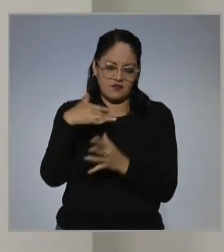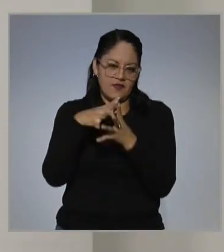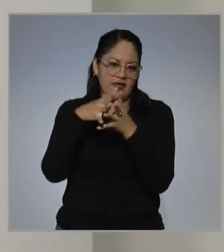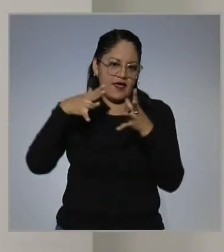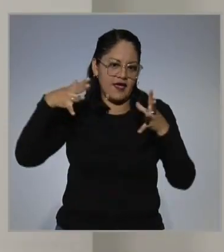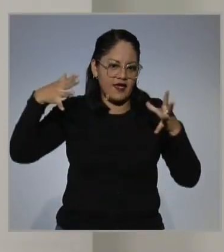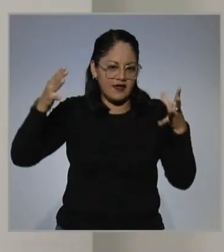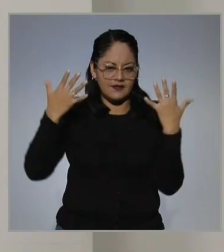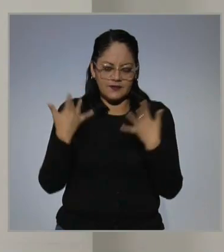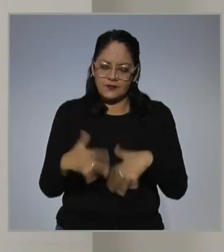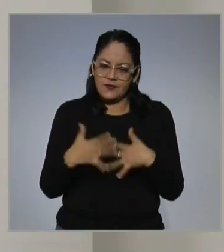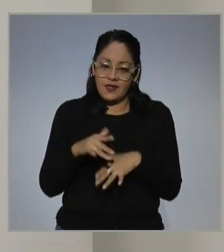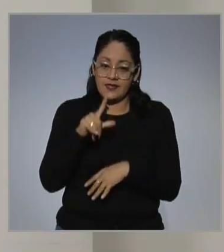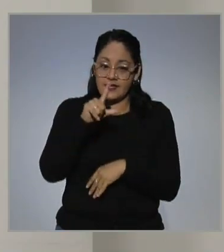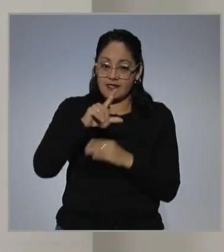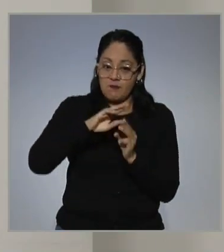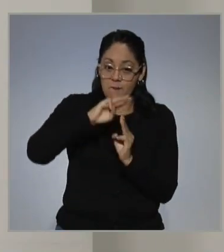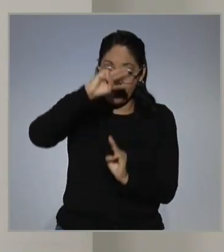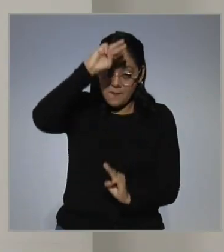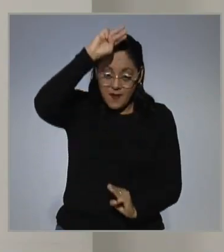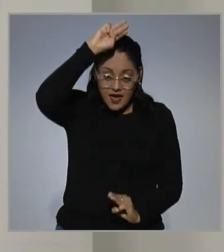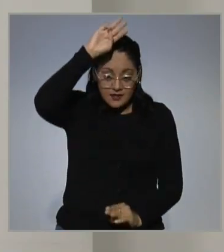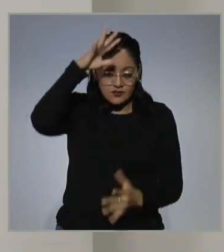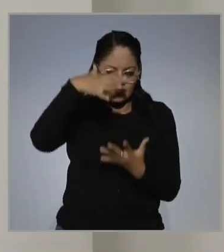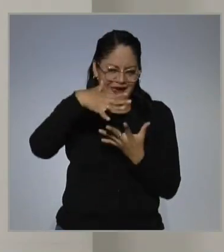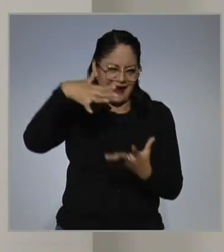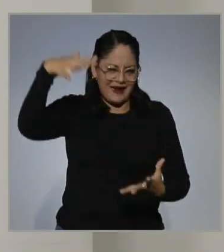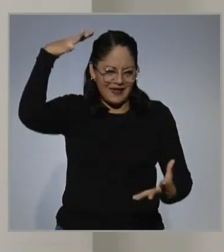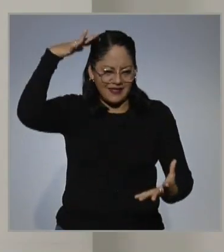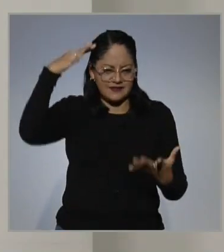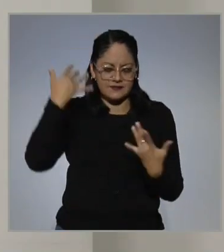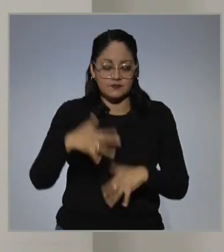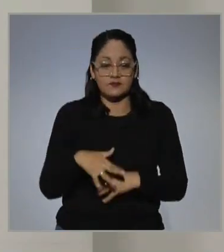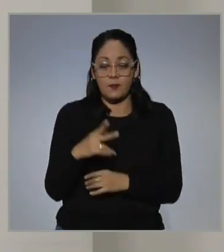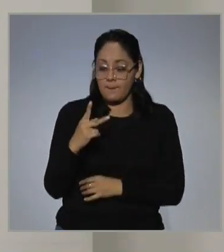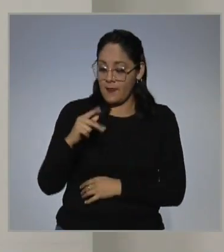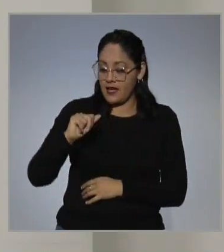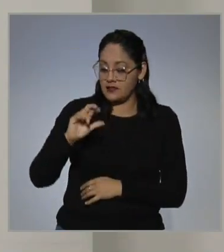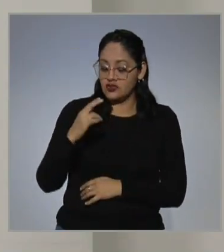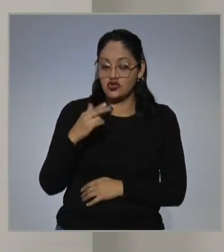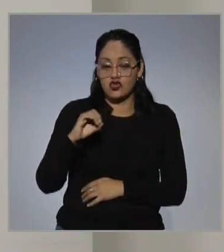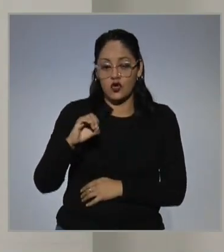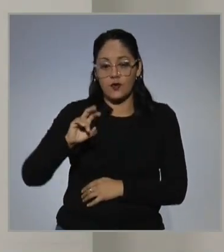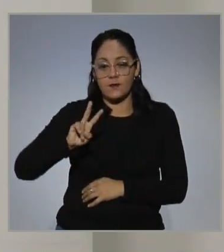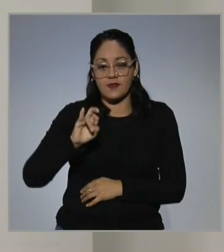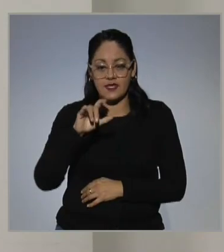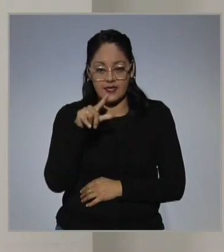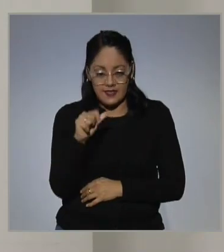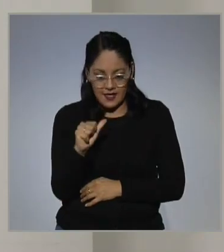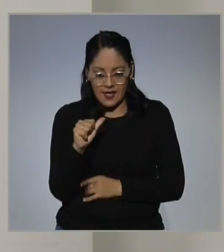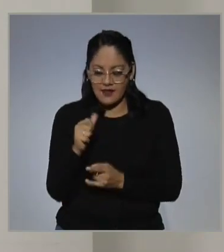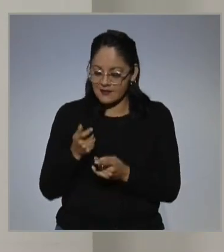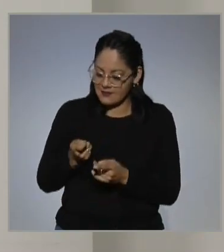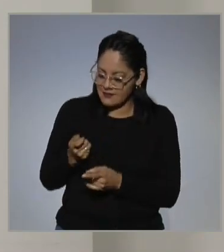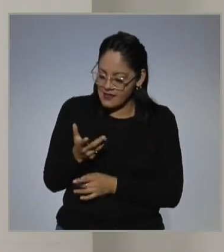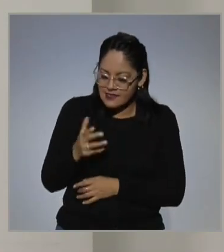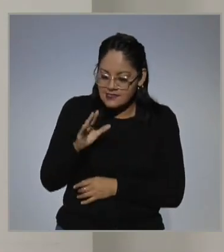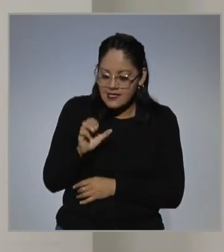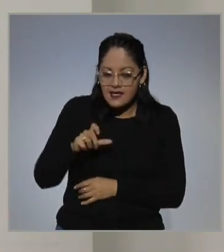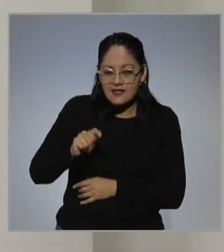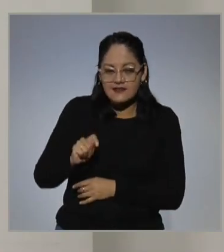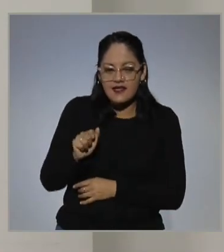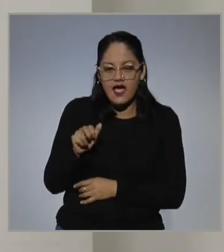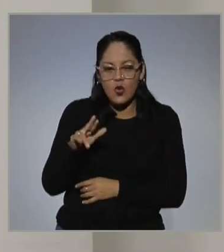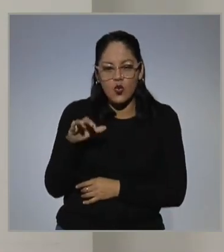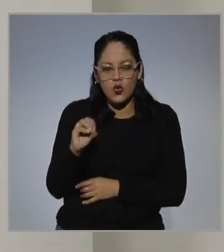ha producido, de 17 metros, una cosa espectacular, que además es Pancho Villa vuelta centauro. Entonces también es este mito